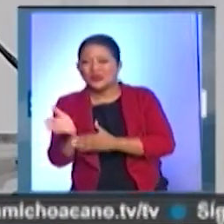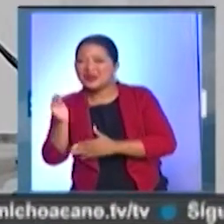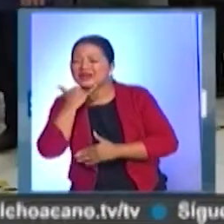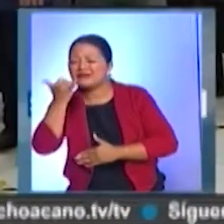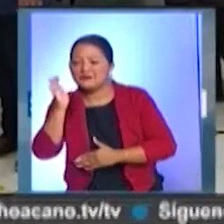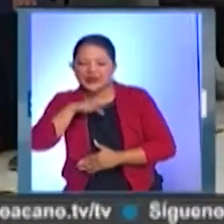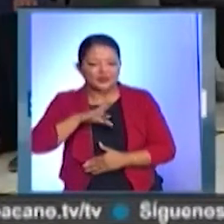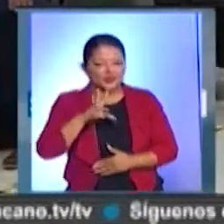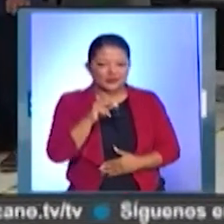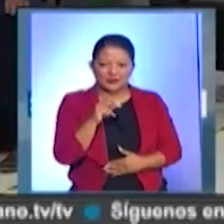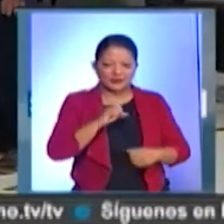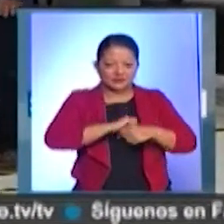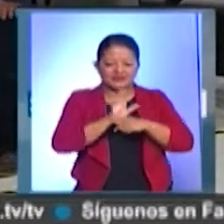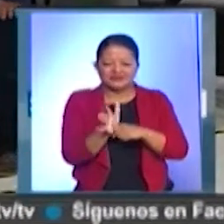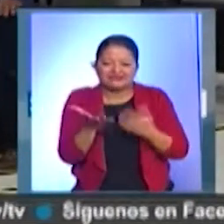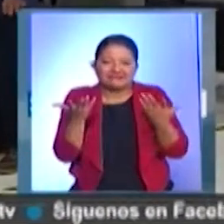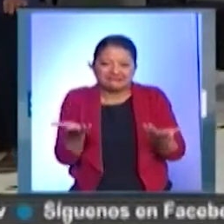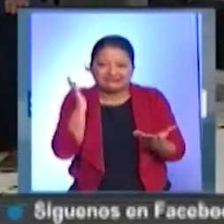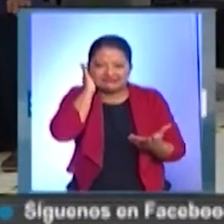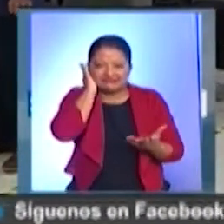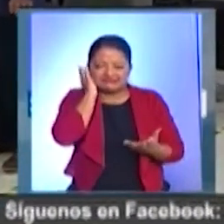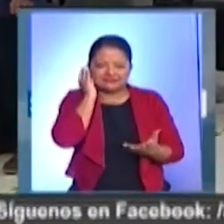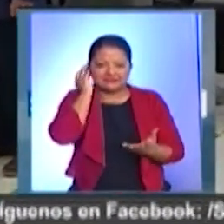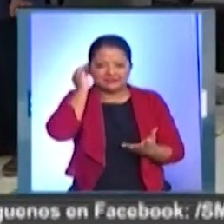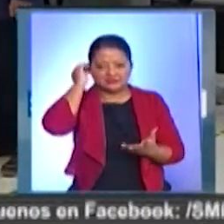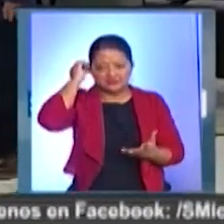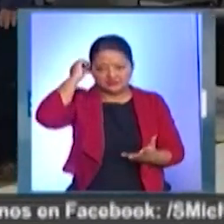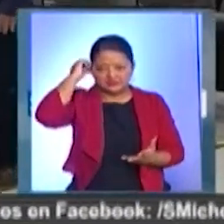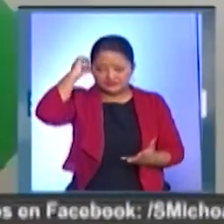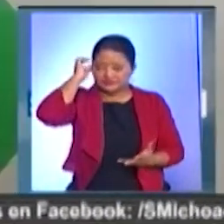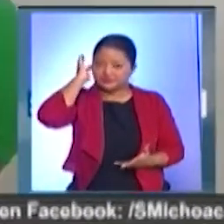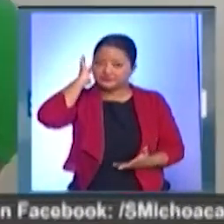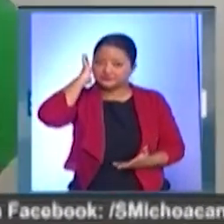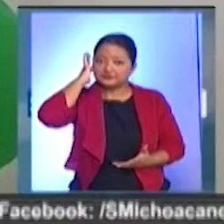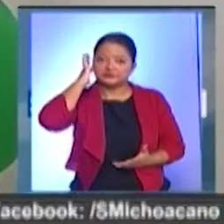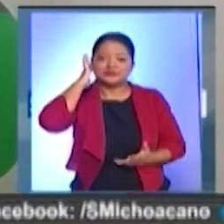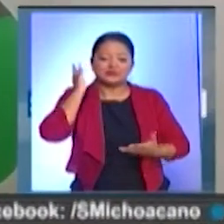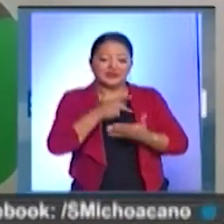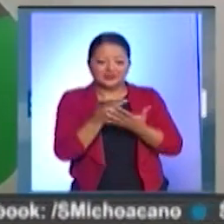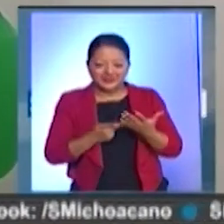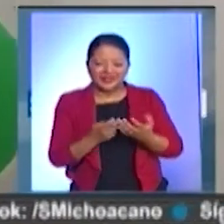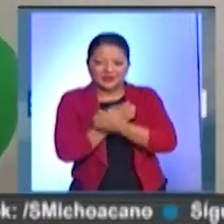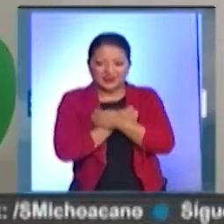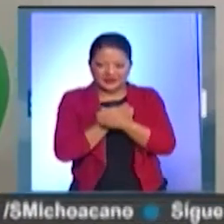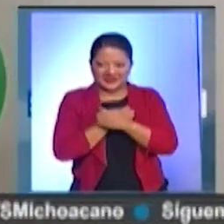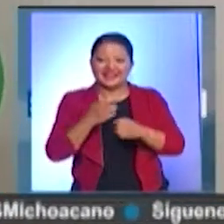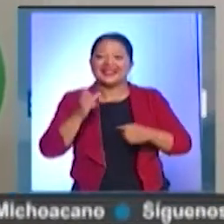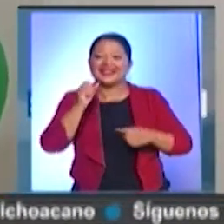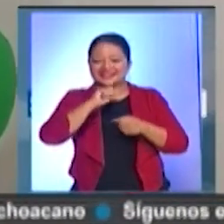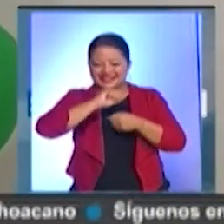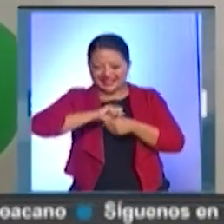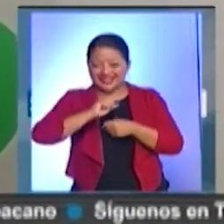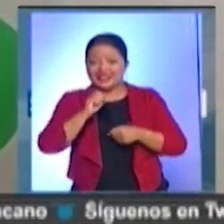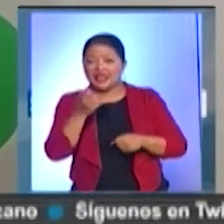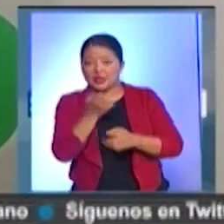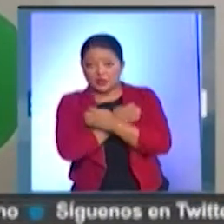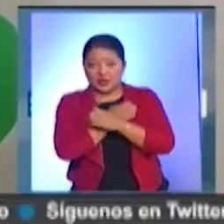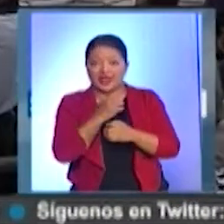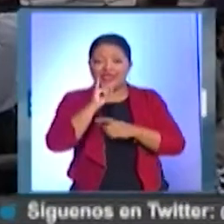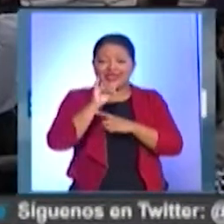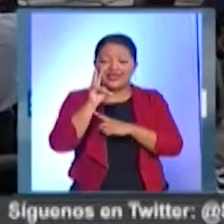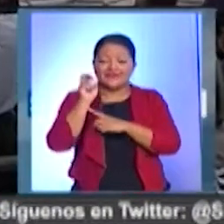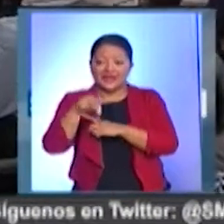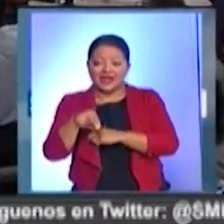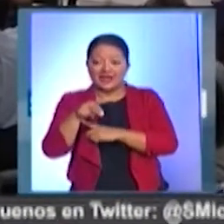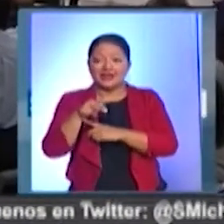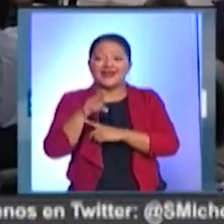por su parte el coordinador de planeación y evaluación educativa de la secretaria de educación iván barrales alcántar puntualizó que